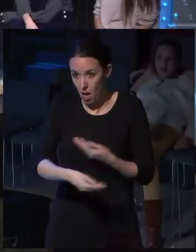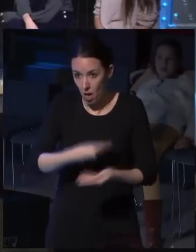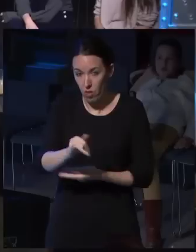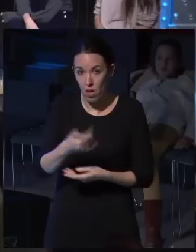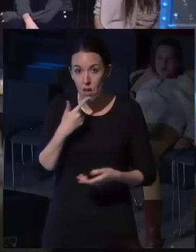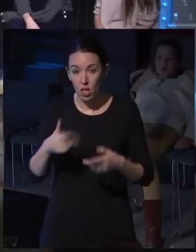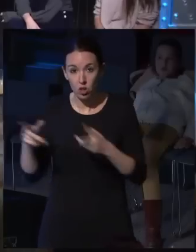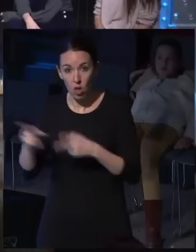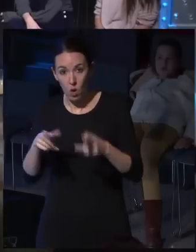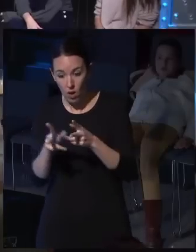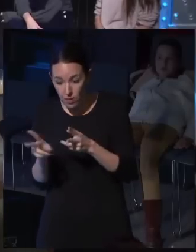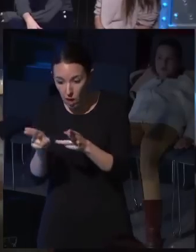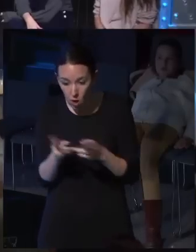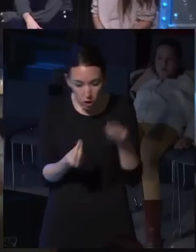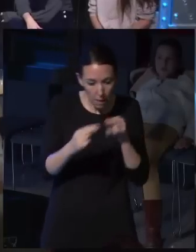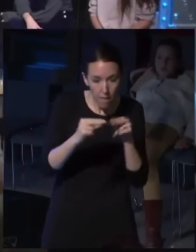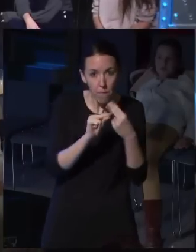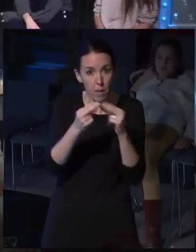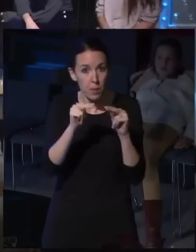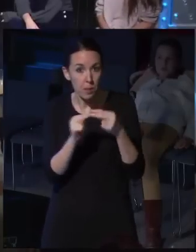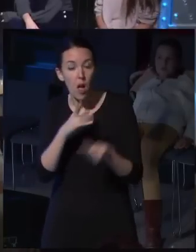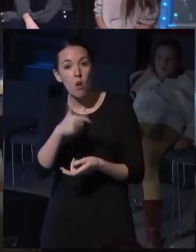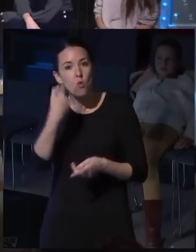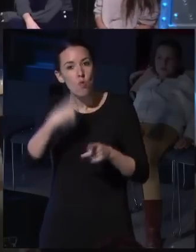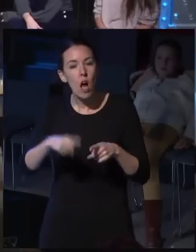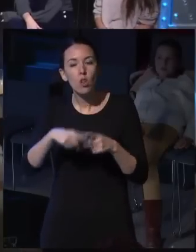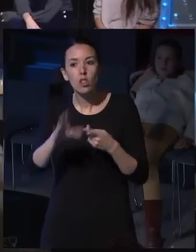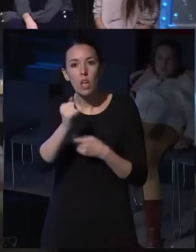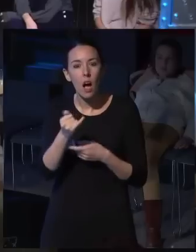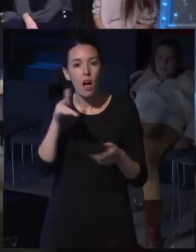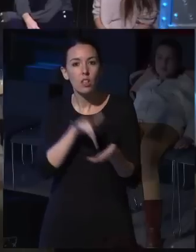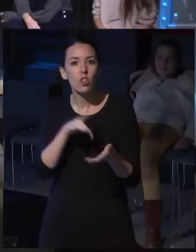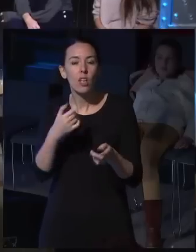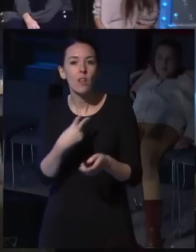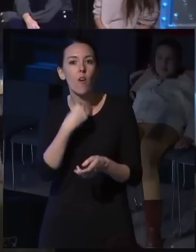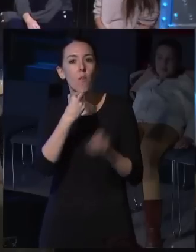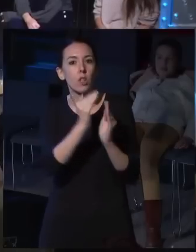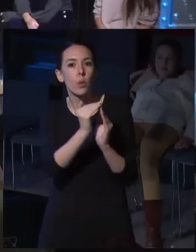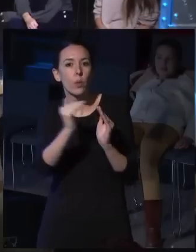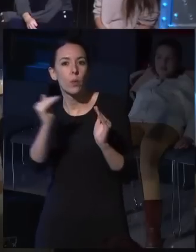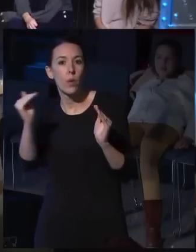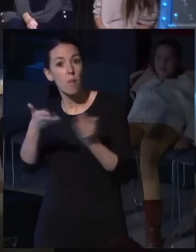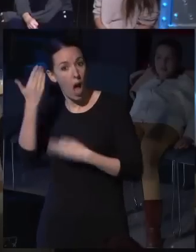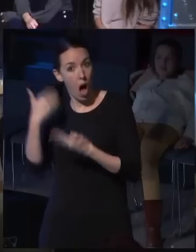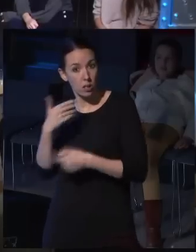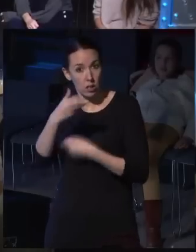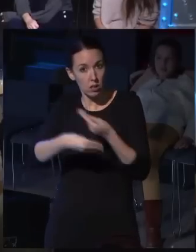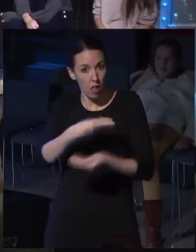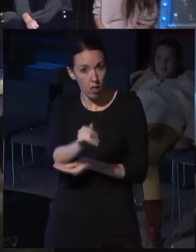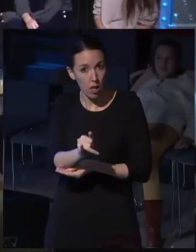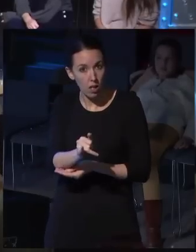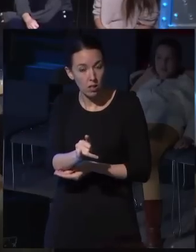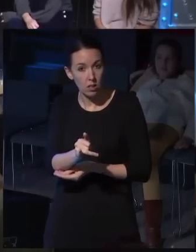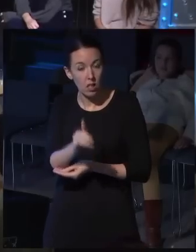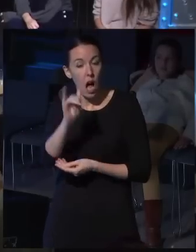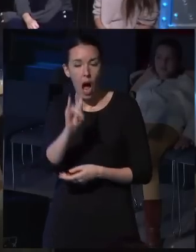cogían la cinta, la cortaban, la ponían a red. Quiero decirte, ahora hay una cosa que es, se afinan las voces, pero eso antes se hacía también. O sea, se